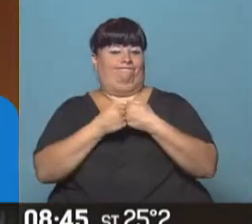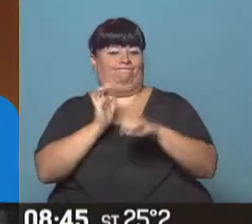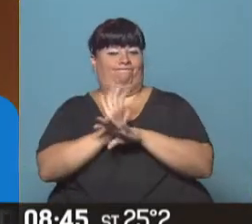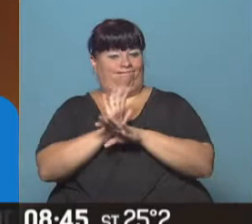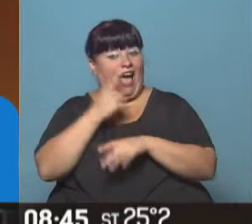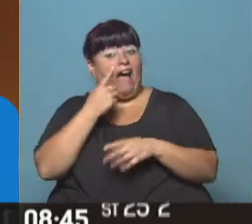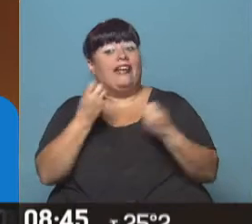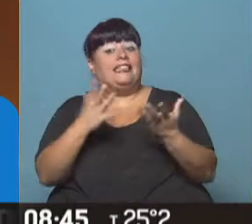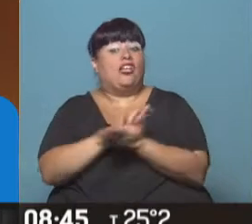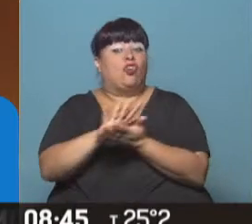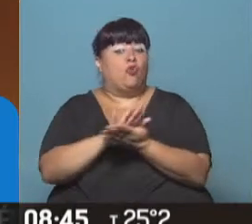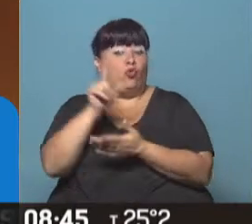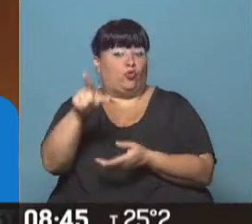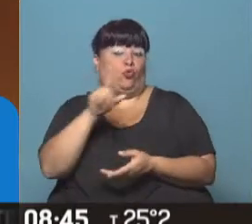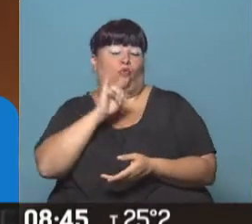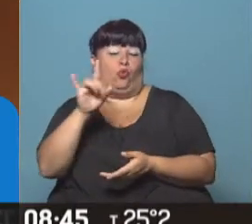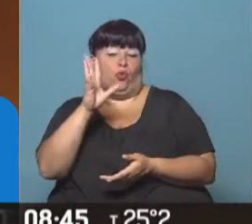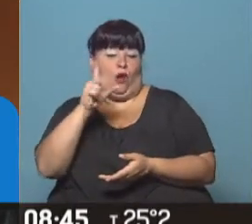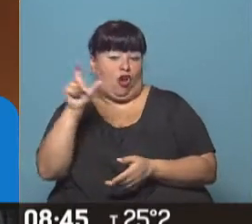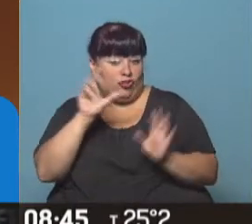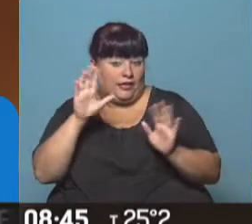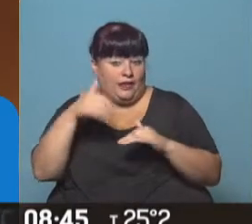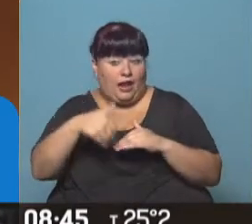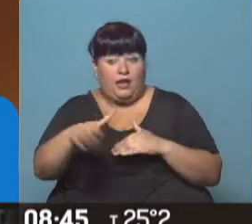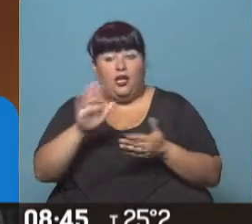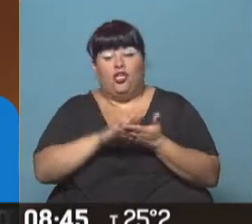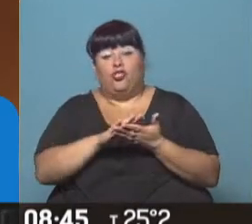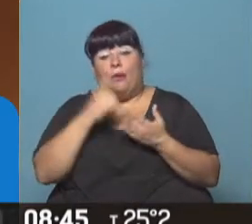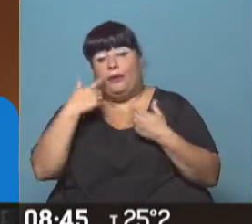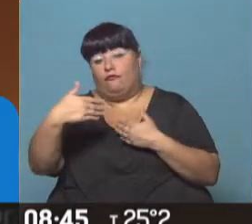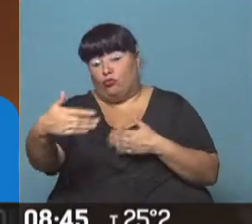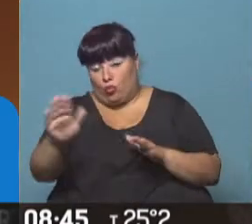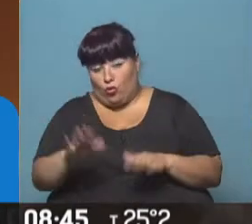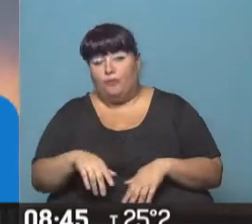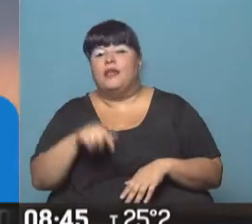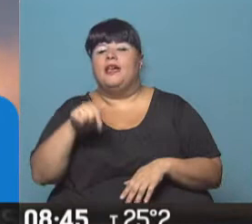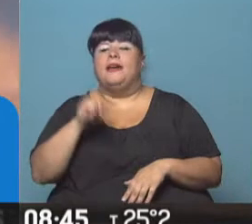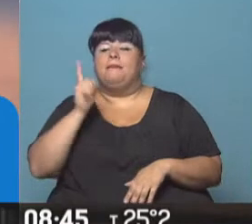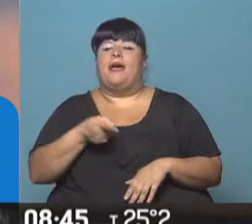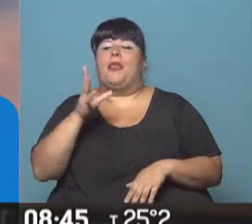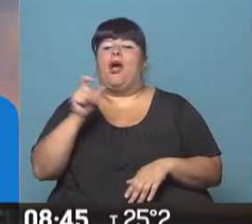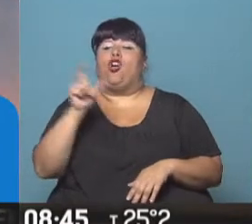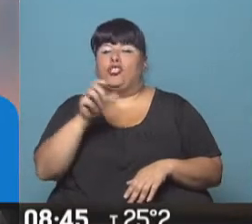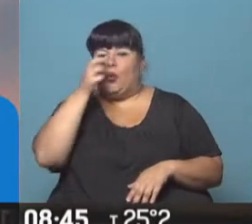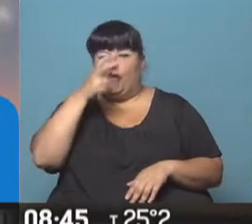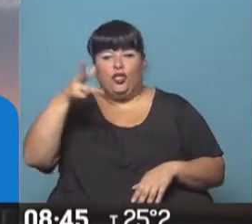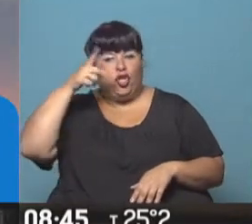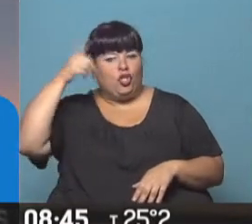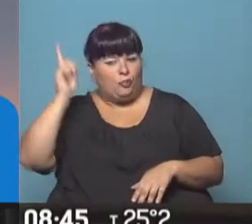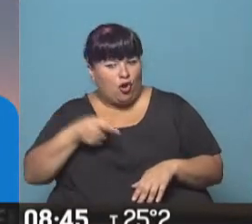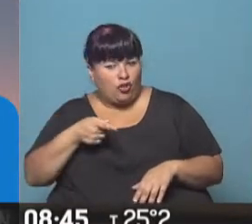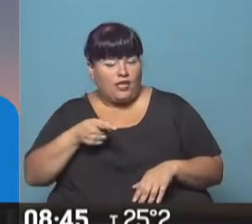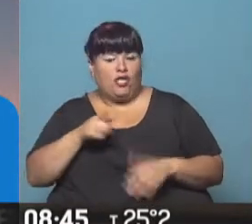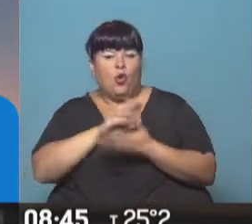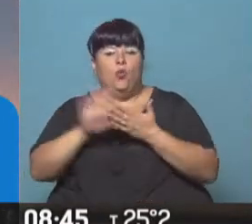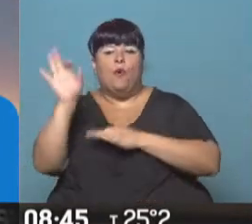que vamos a ver cómo la dirime el Banco Central en lo que es las expectativas, ¿no? Ramiro, esta decisión del Banco Central, 28% la